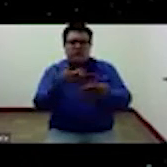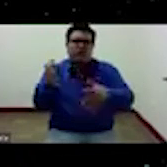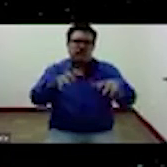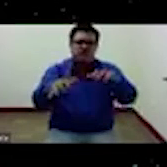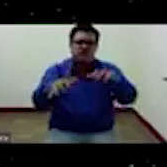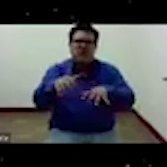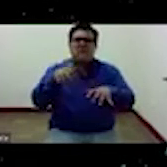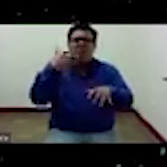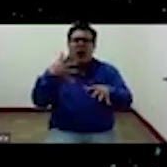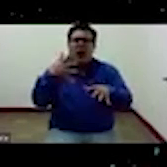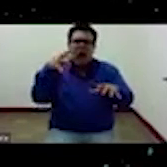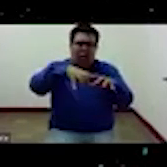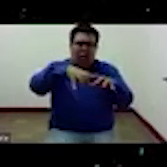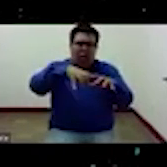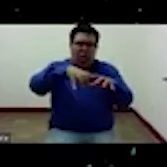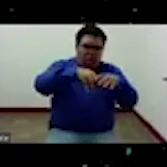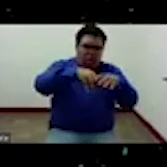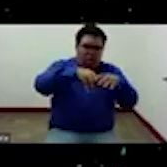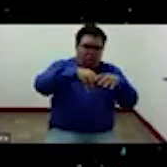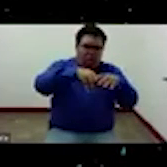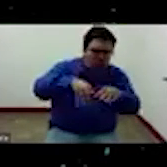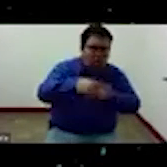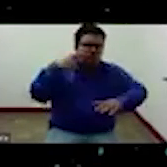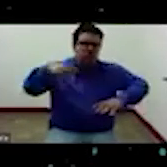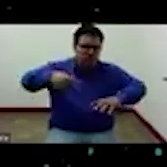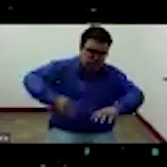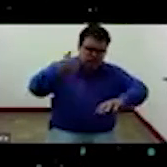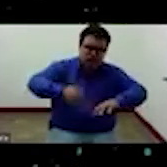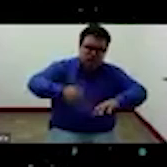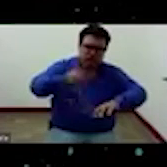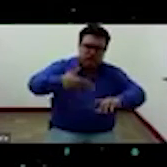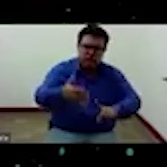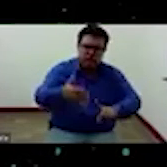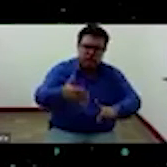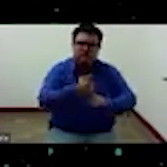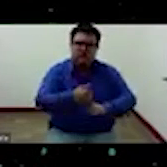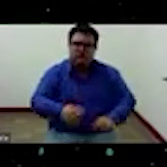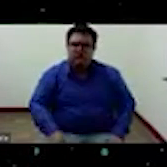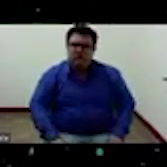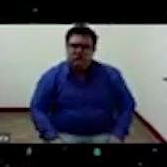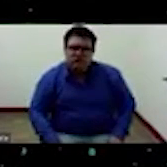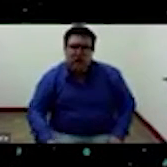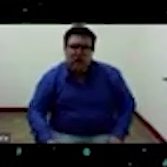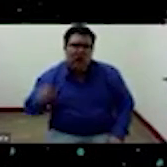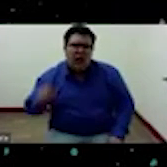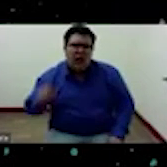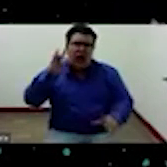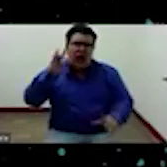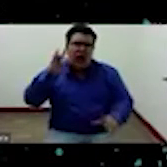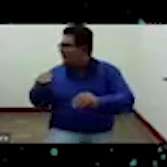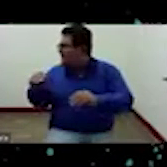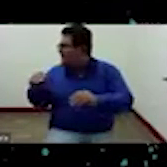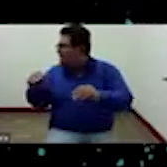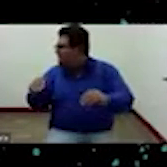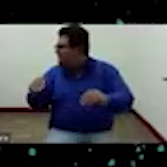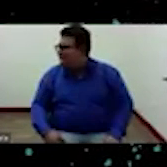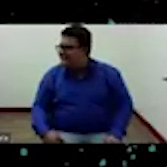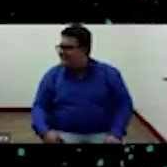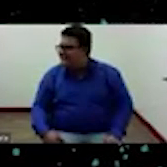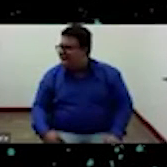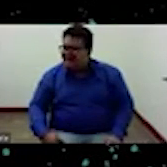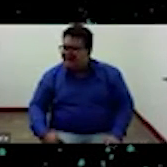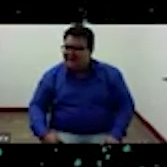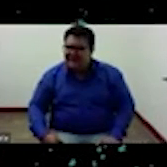encontradas Hola, ¿sabes cómo se renombra uno aquí?